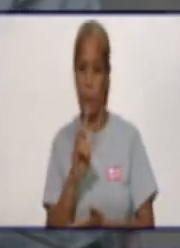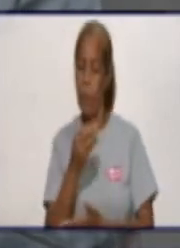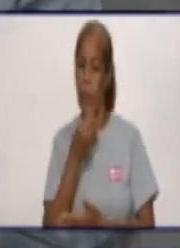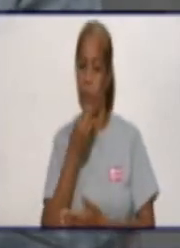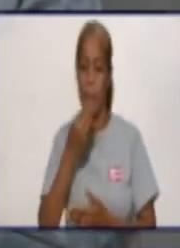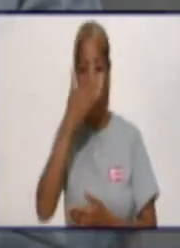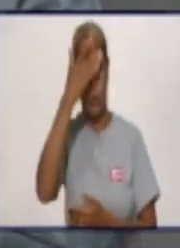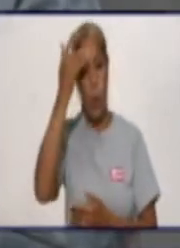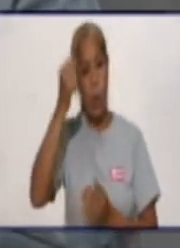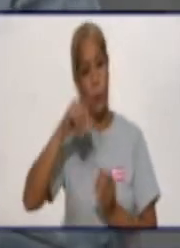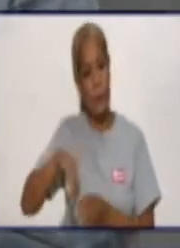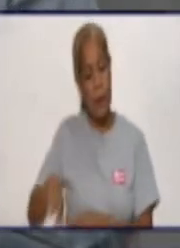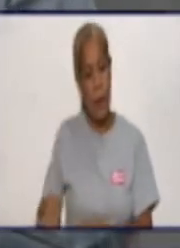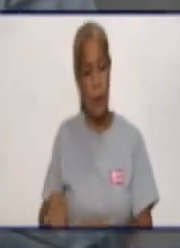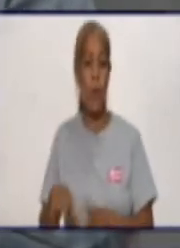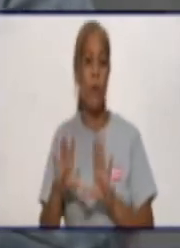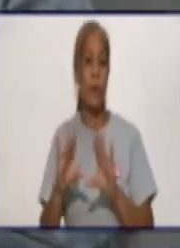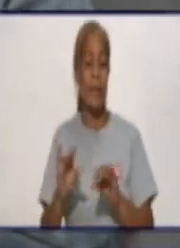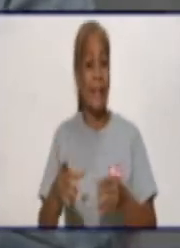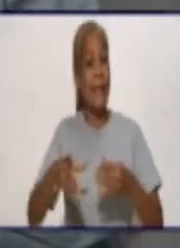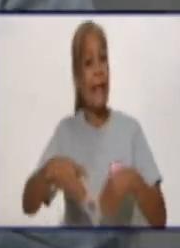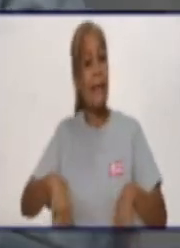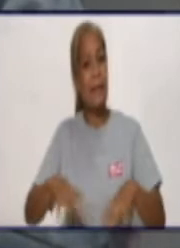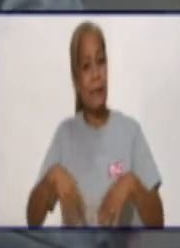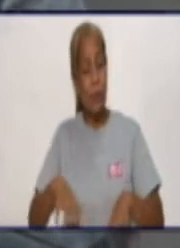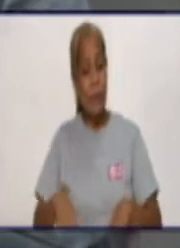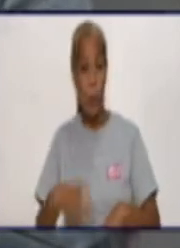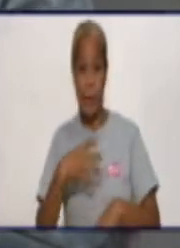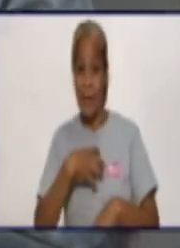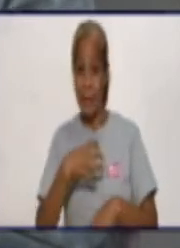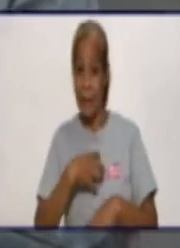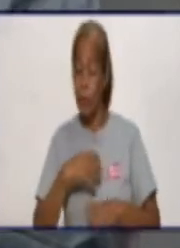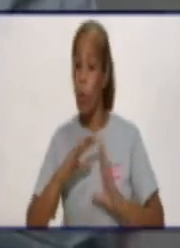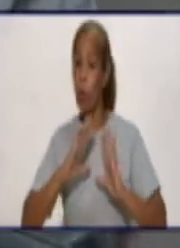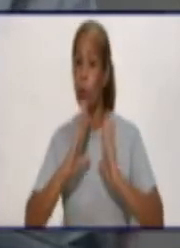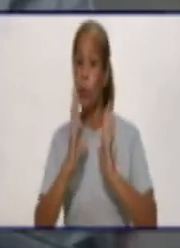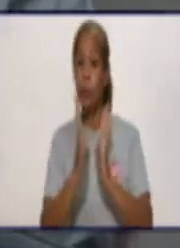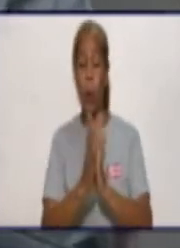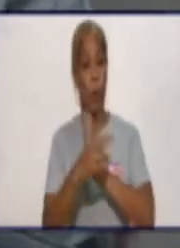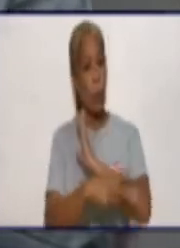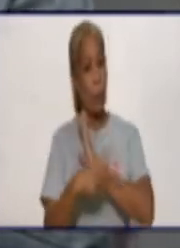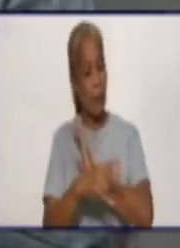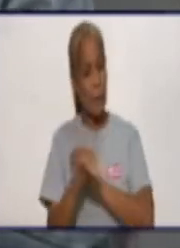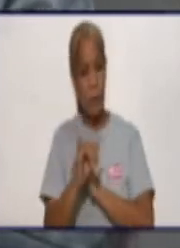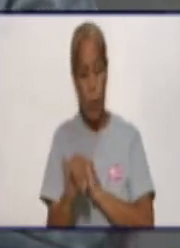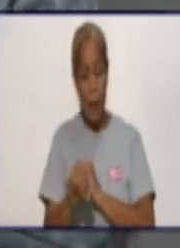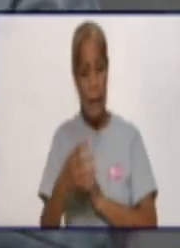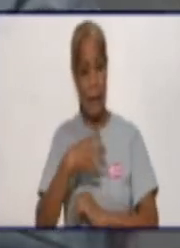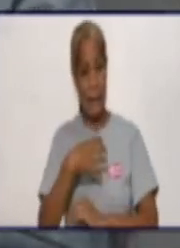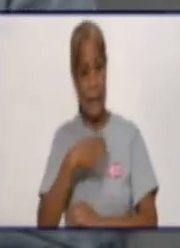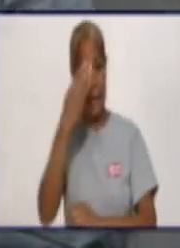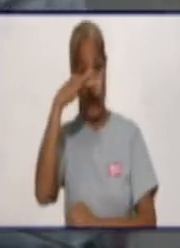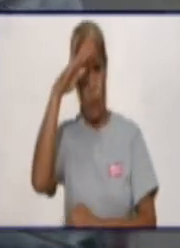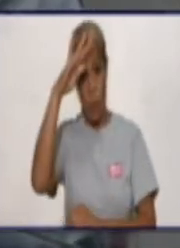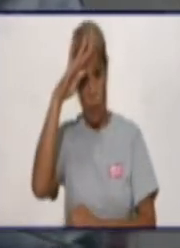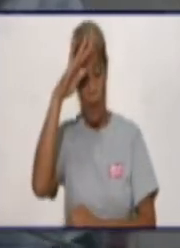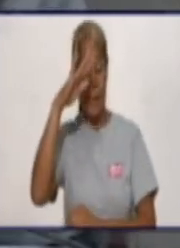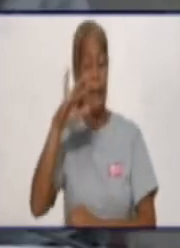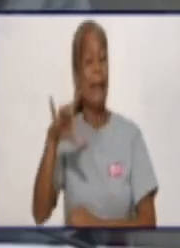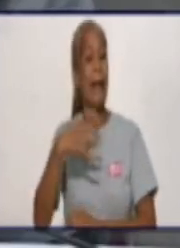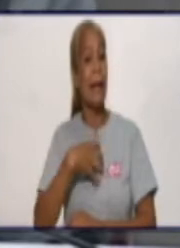no podemos ser ingenuos la situación que ha pasado el mundo por supuesto la que ha pasado el país y la que estamos pasando nosotros